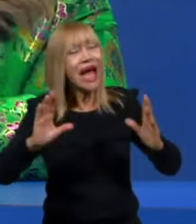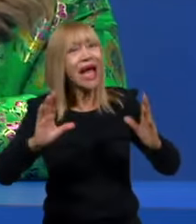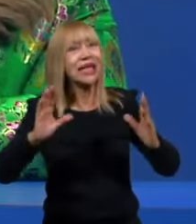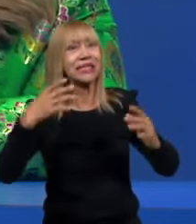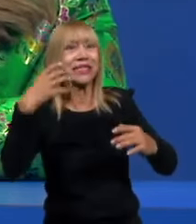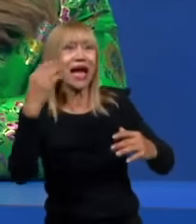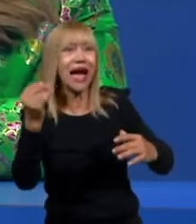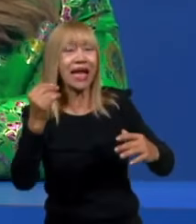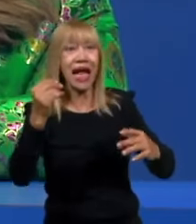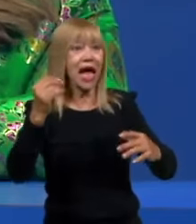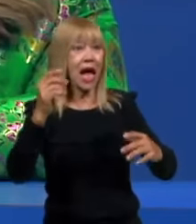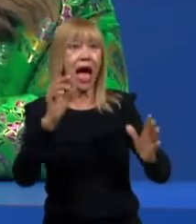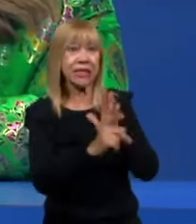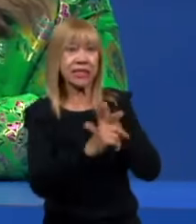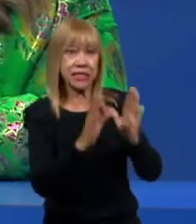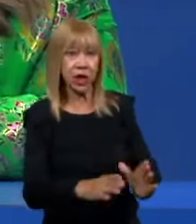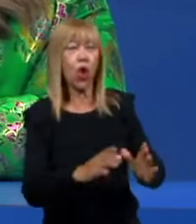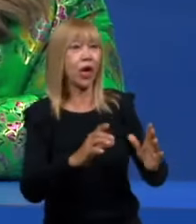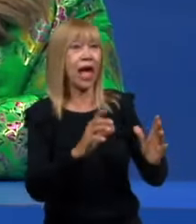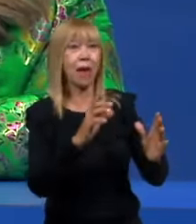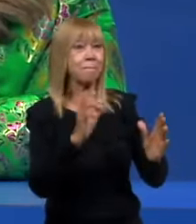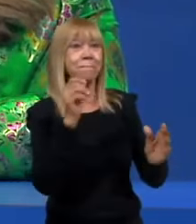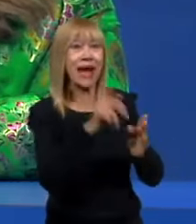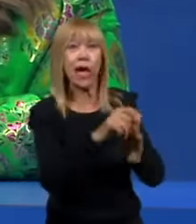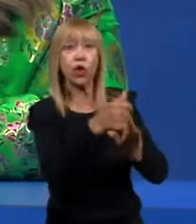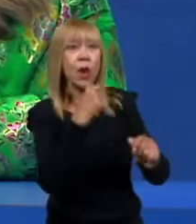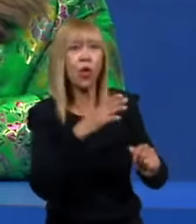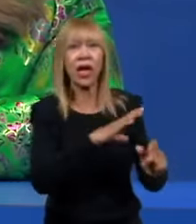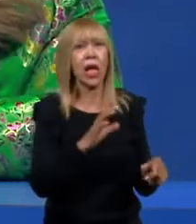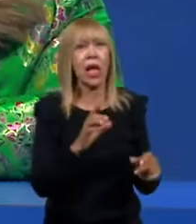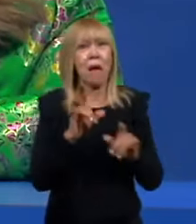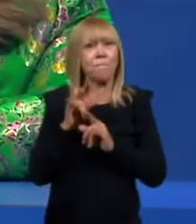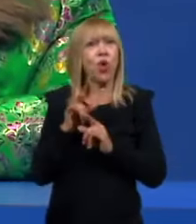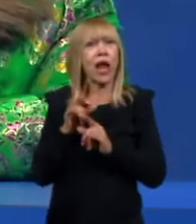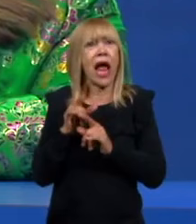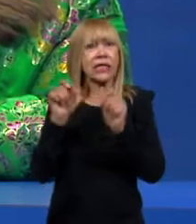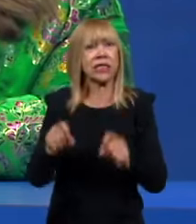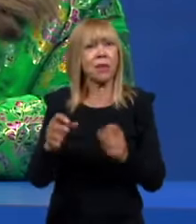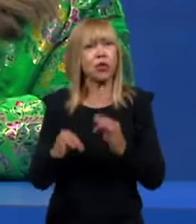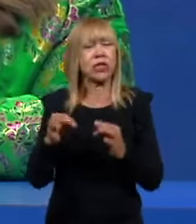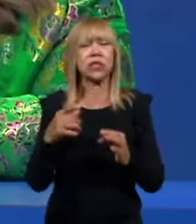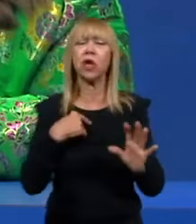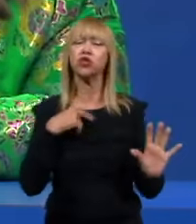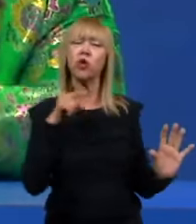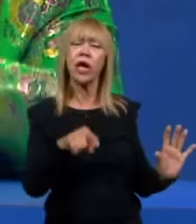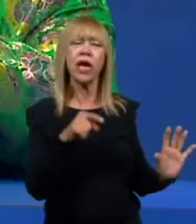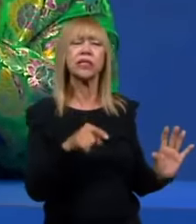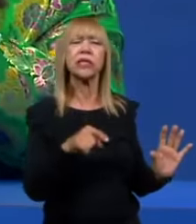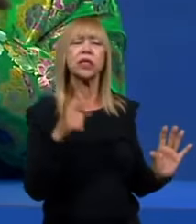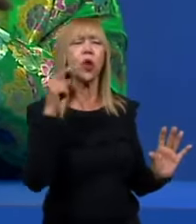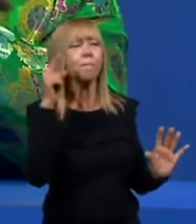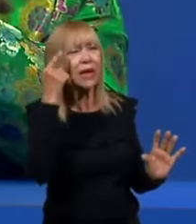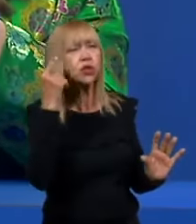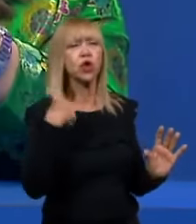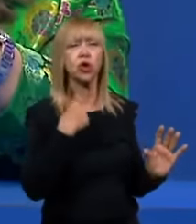siga dejando sacar asesinos en serie porque burlen el sistema. Aquí hay que tener consecuencias, y yo en ese sentido entiendo que tenemos